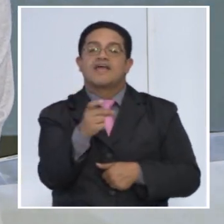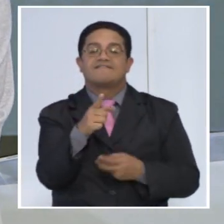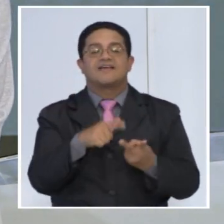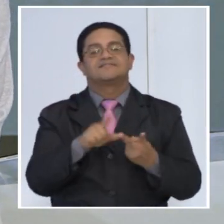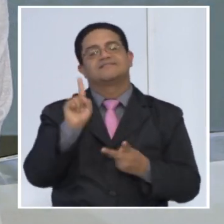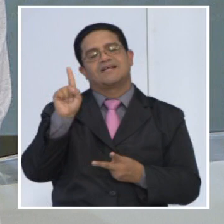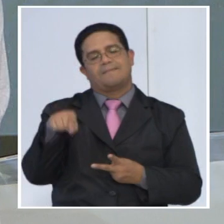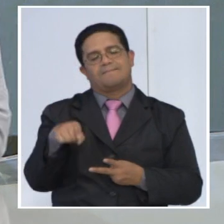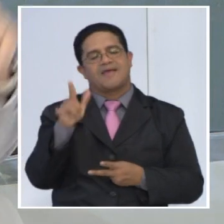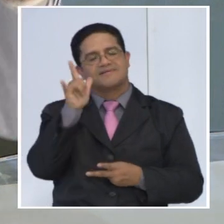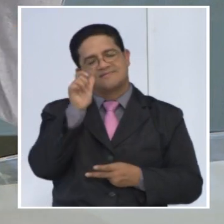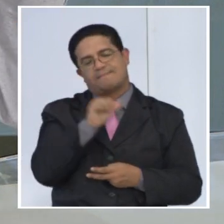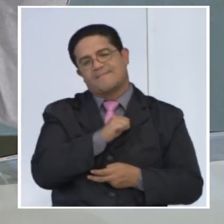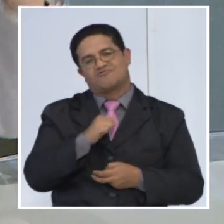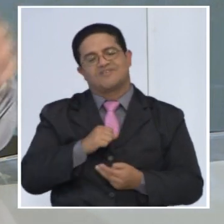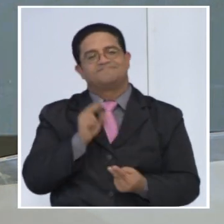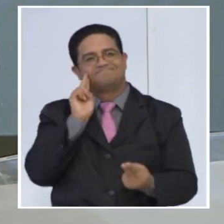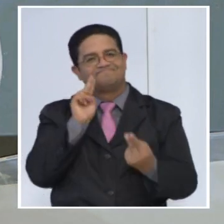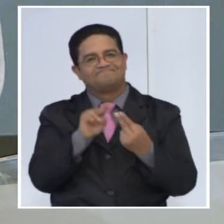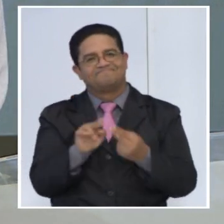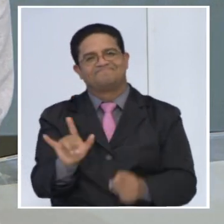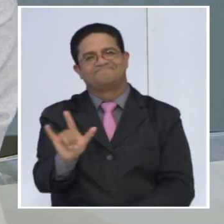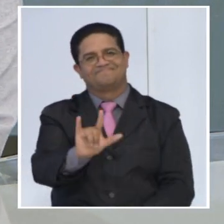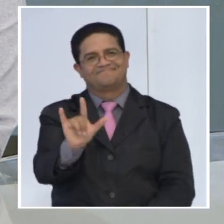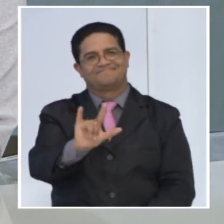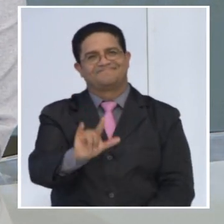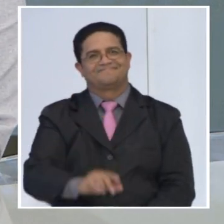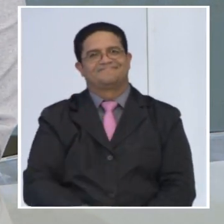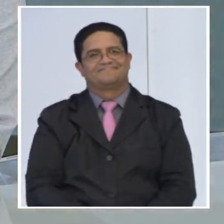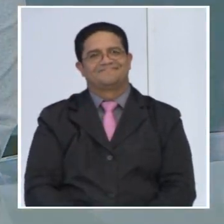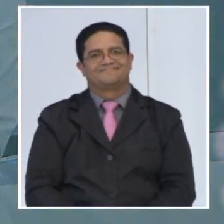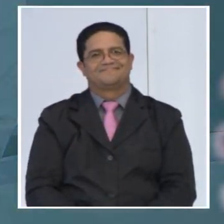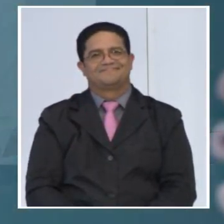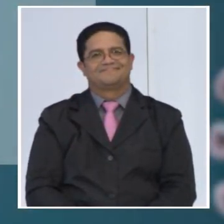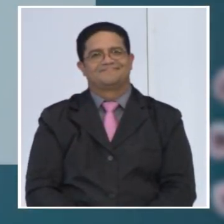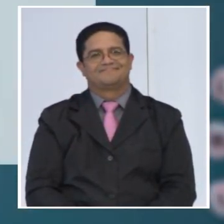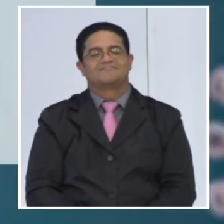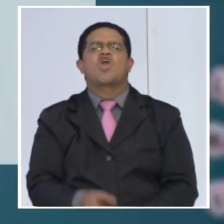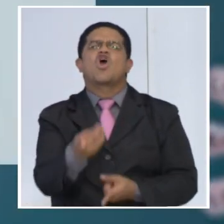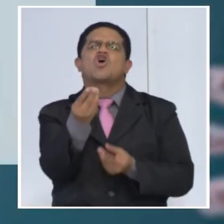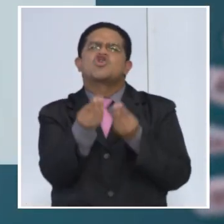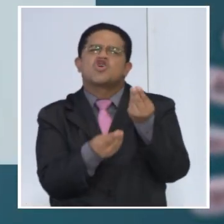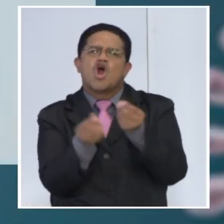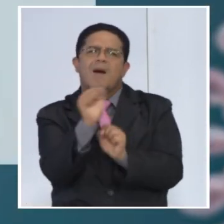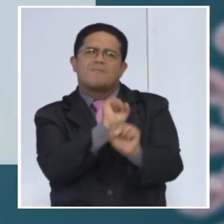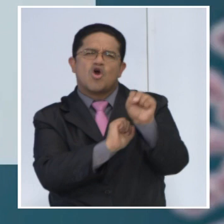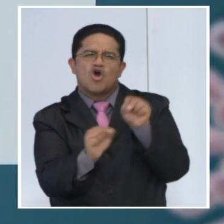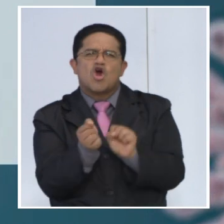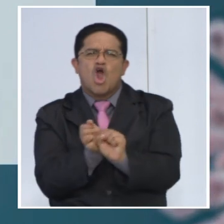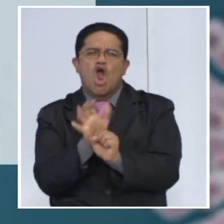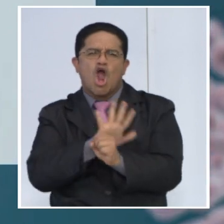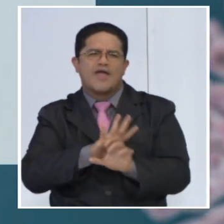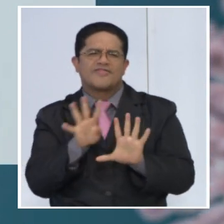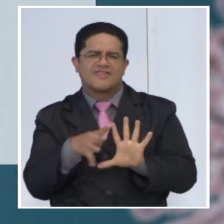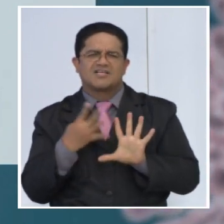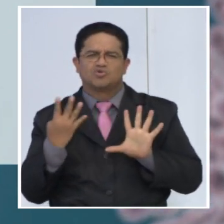@salud_gb, @Daniela J. Salas. Será hasta una próxima oportunidad. ¿Cómo prevenir el